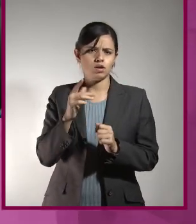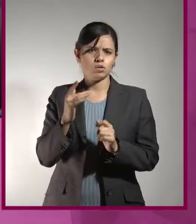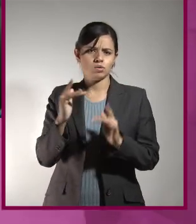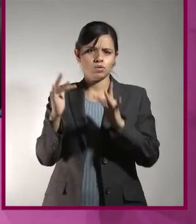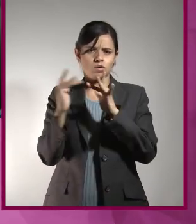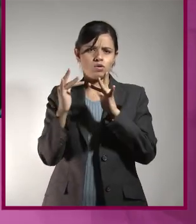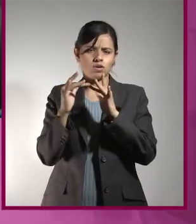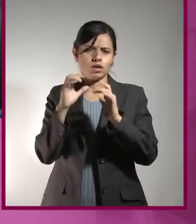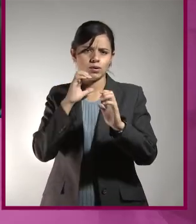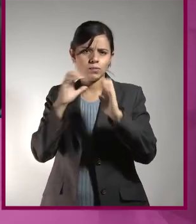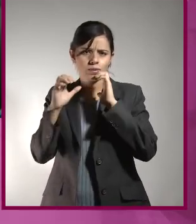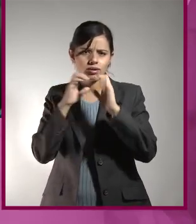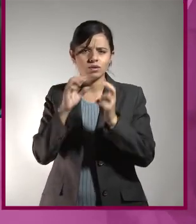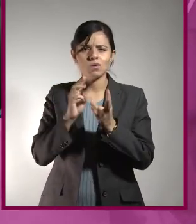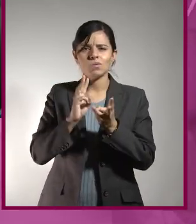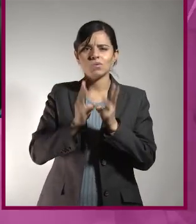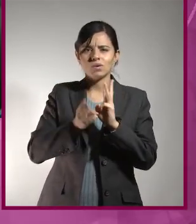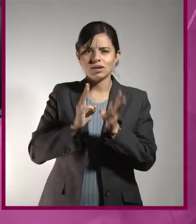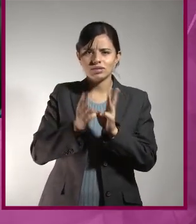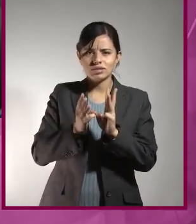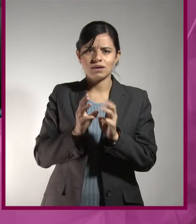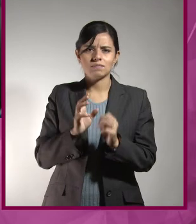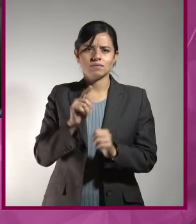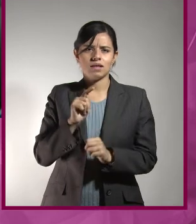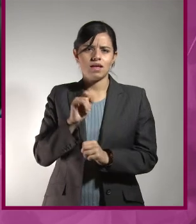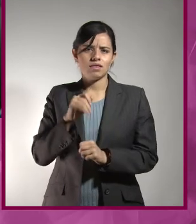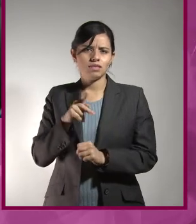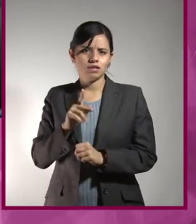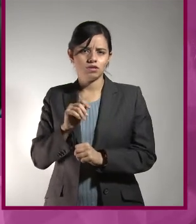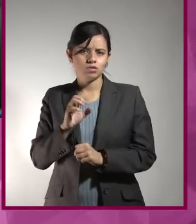con ellos, con WhatsApp, con